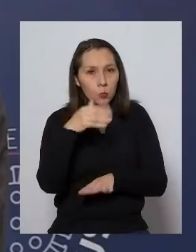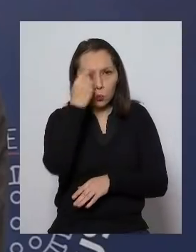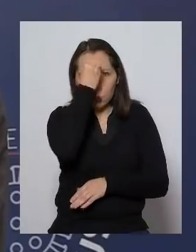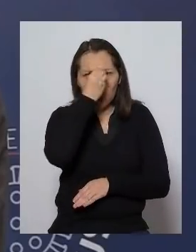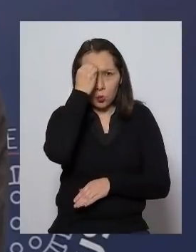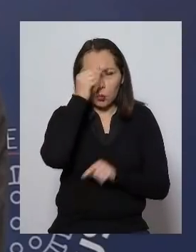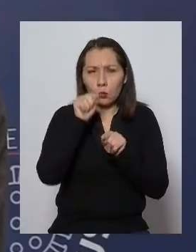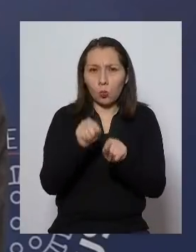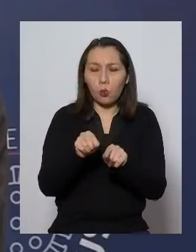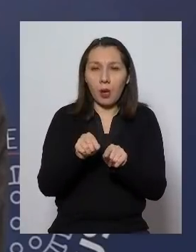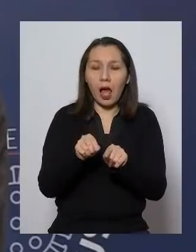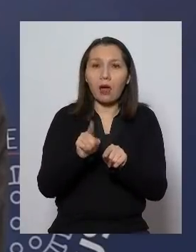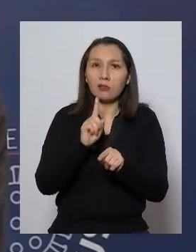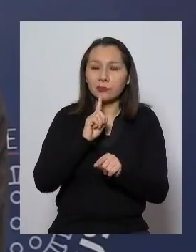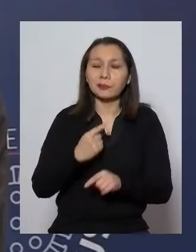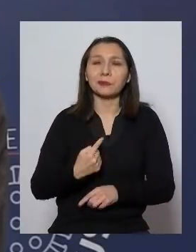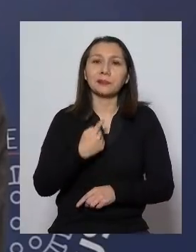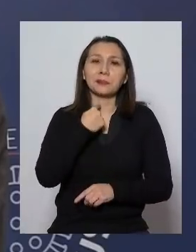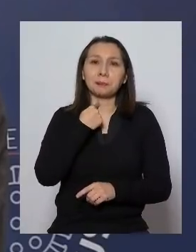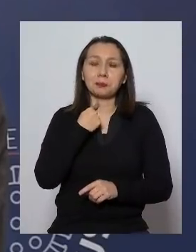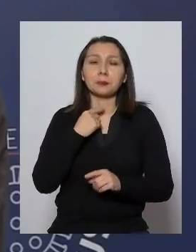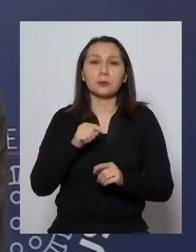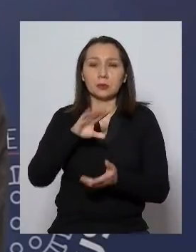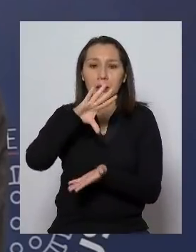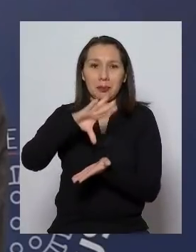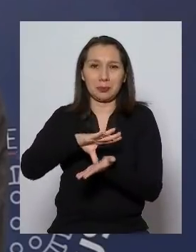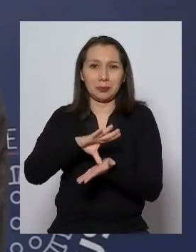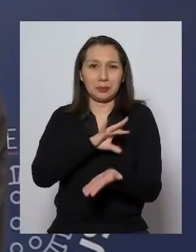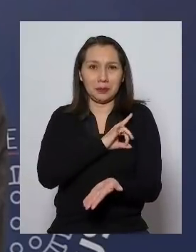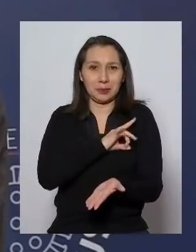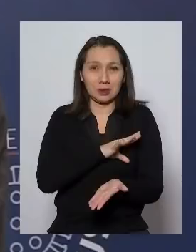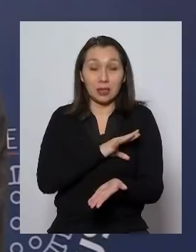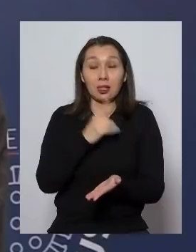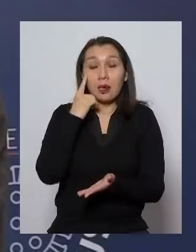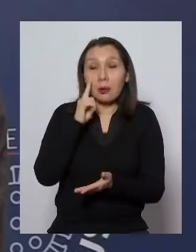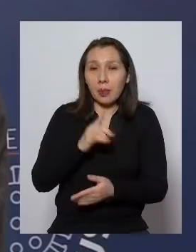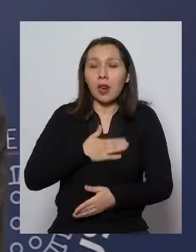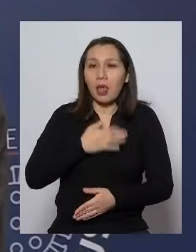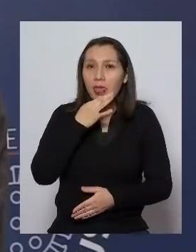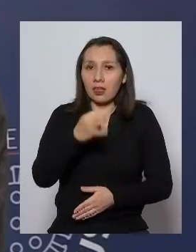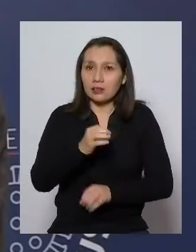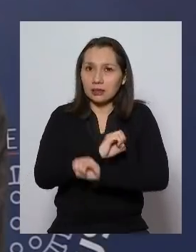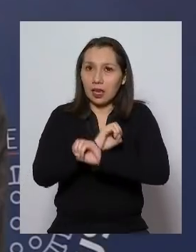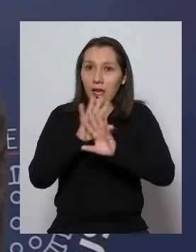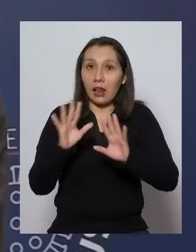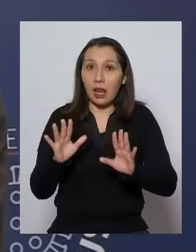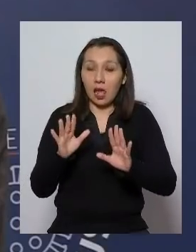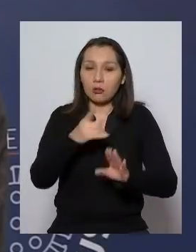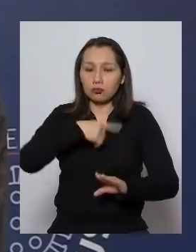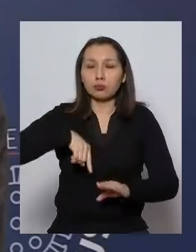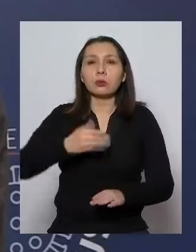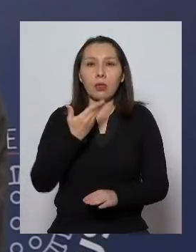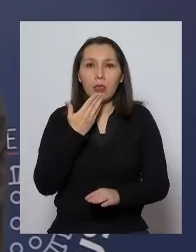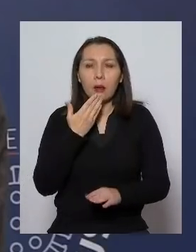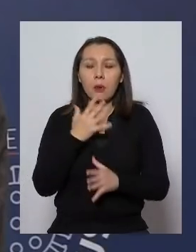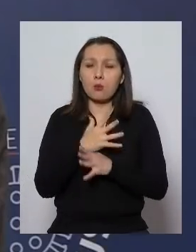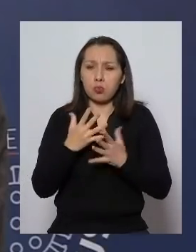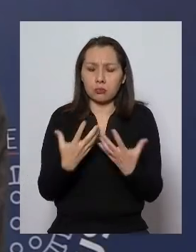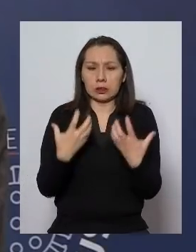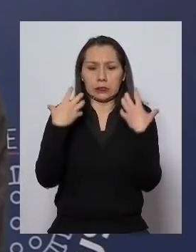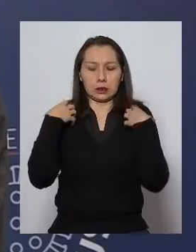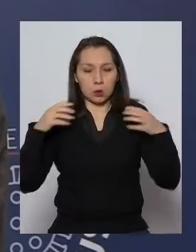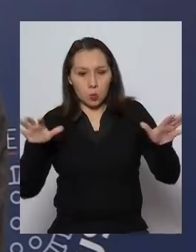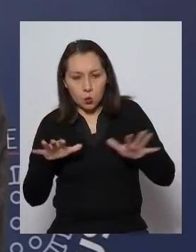por la situación que afecta a nuestro país, pero queremos decir claramente que estamos también muy